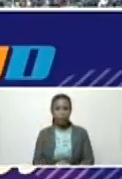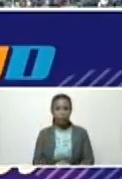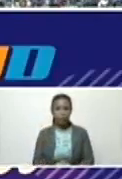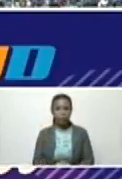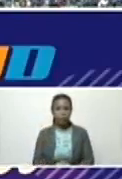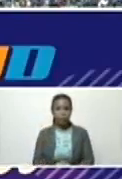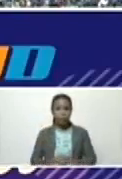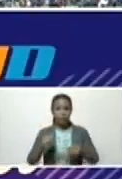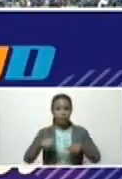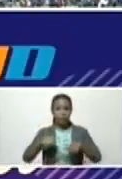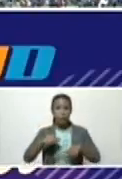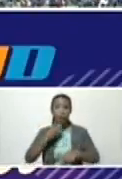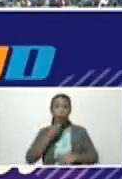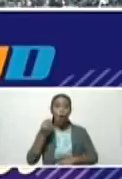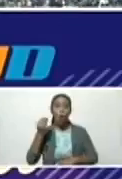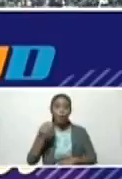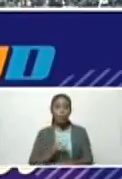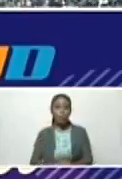de esta juventud.